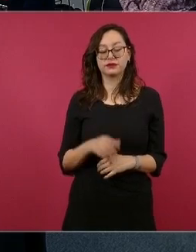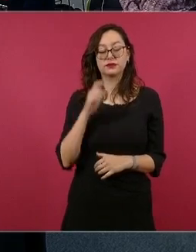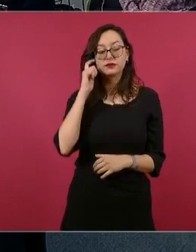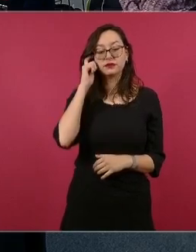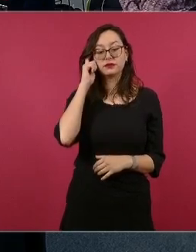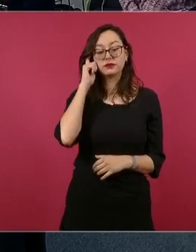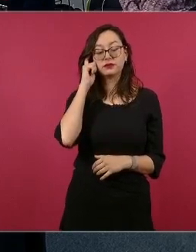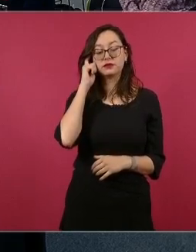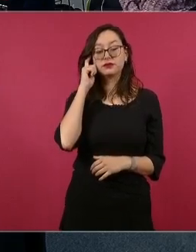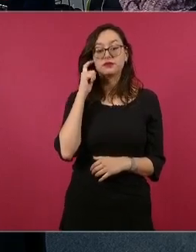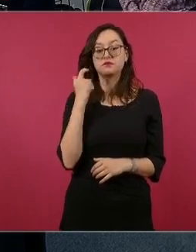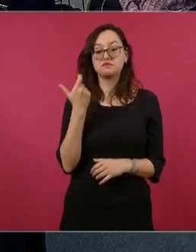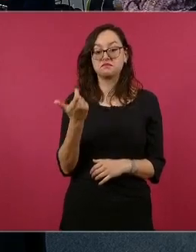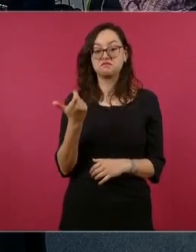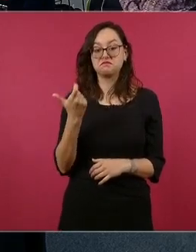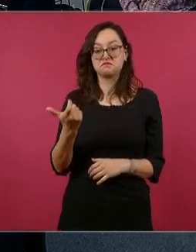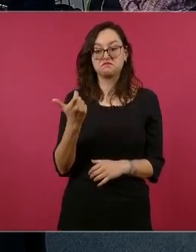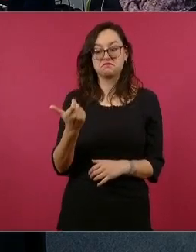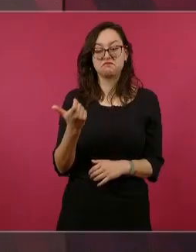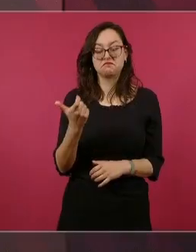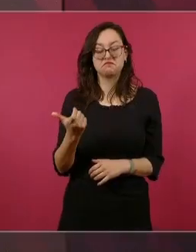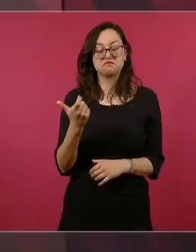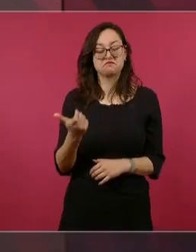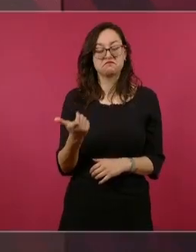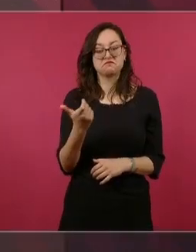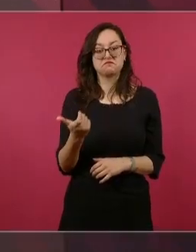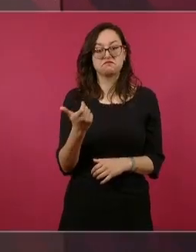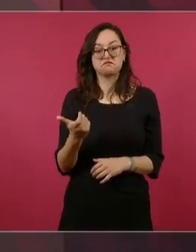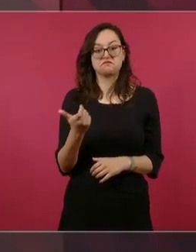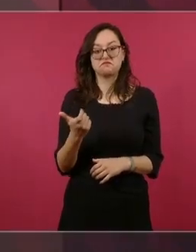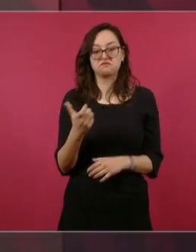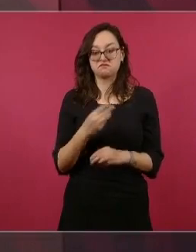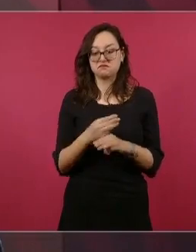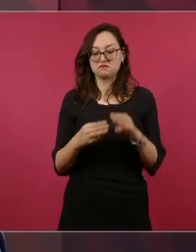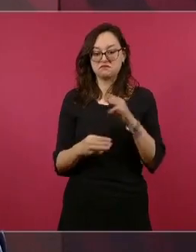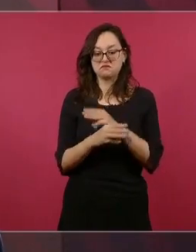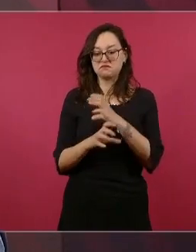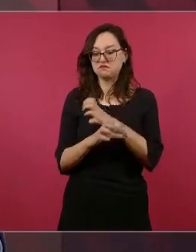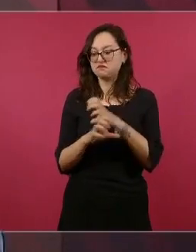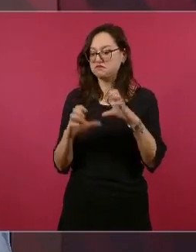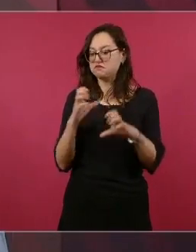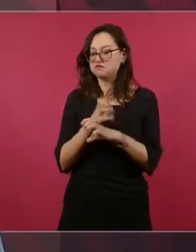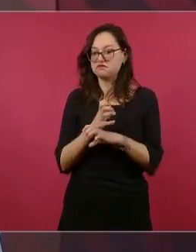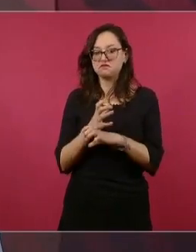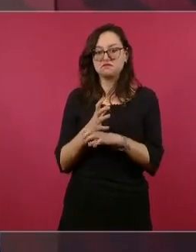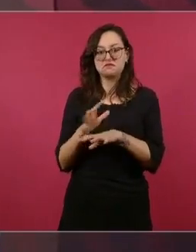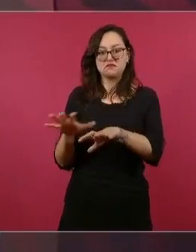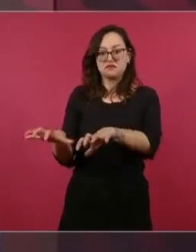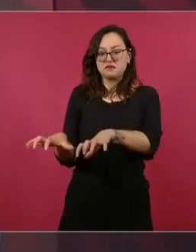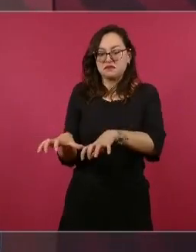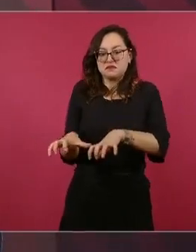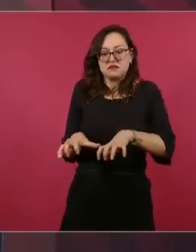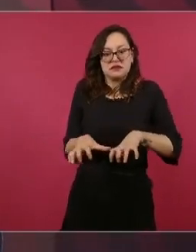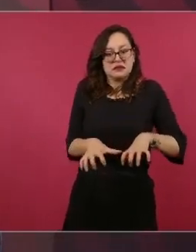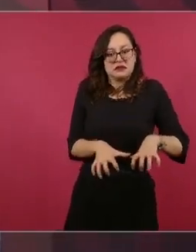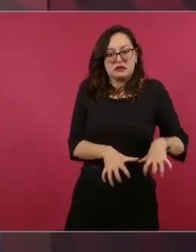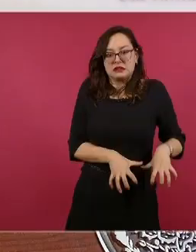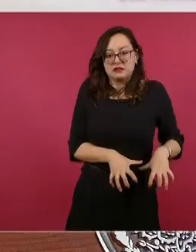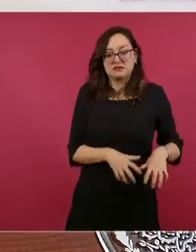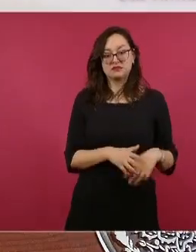dinero y de bienes materiales esas son las características